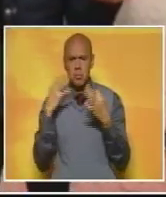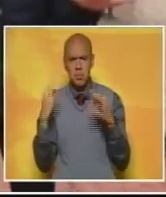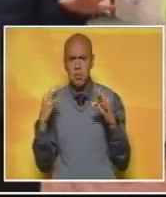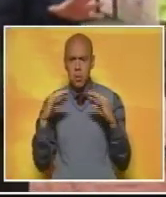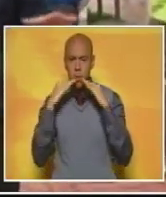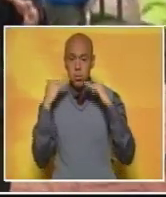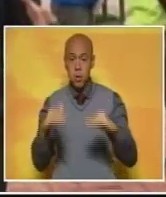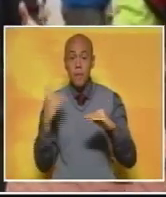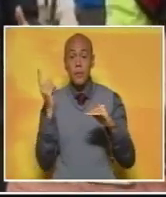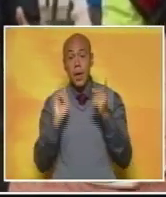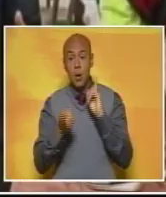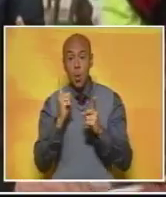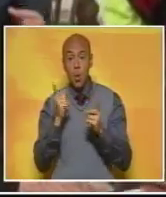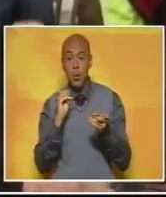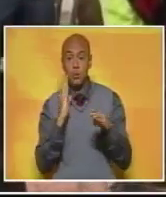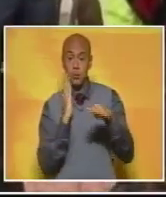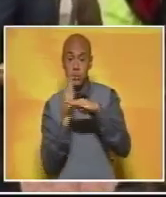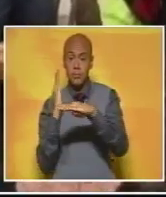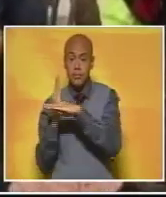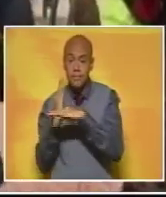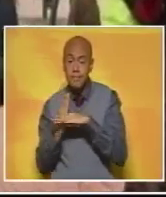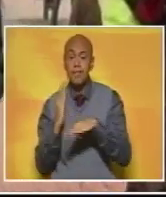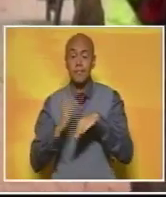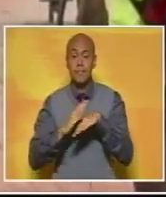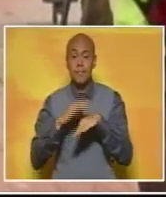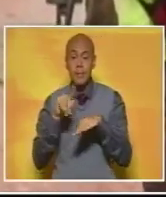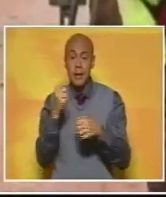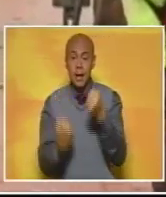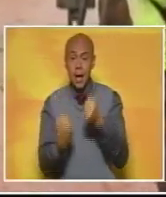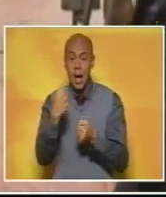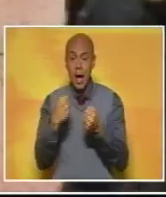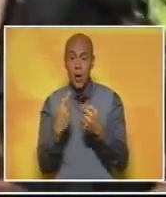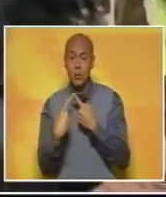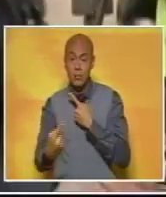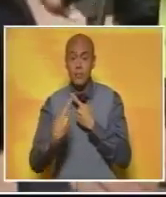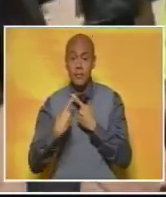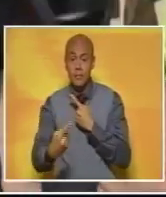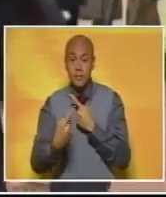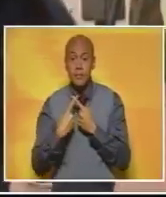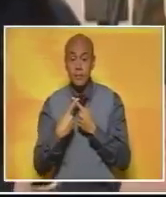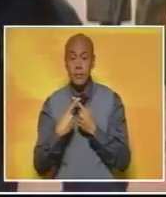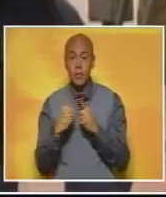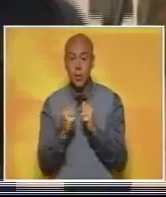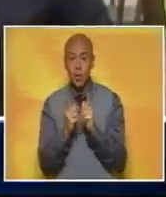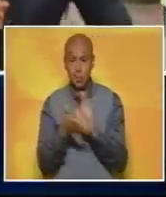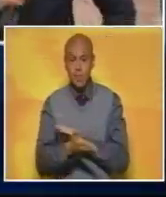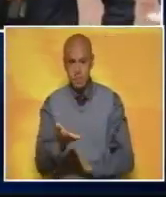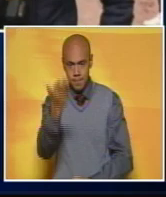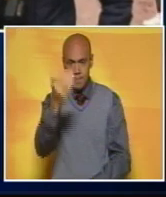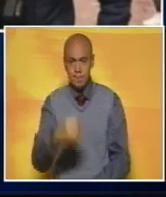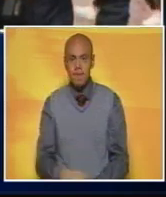sí muchos bloqueos que están afectando sobre todo al transporte de los ciudadanos. Sigan ustedes en estudio.